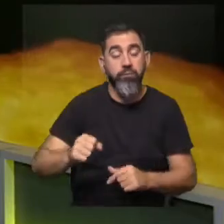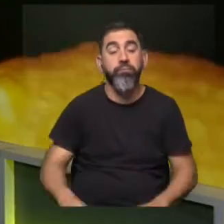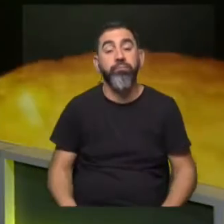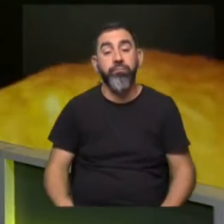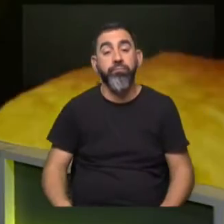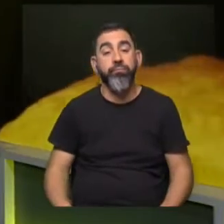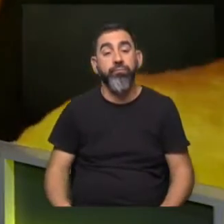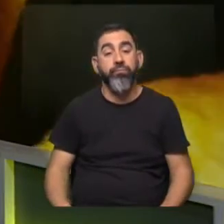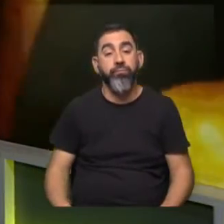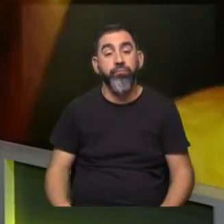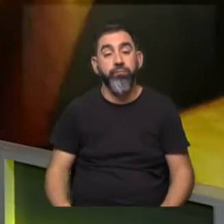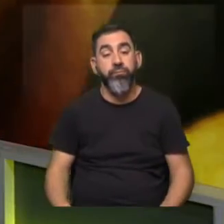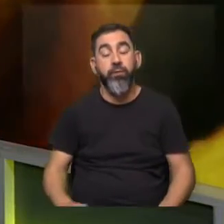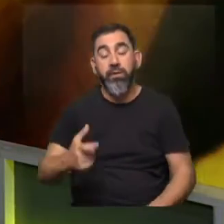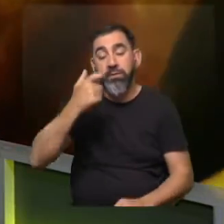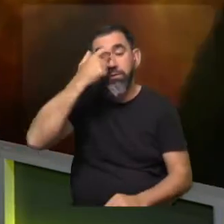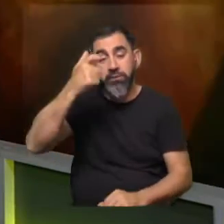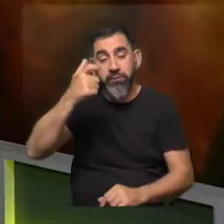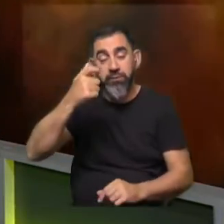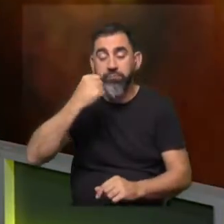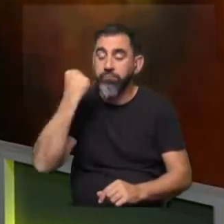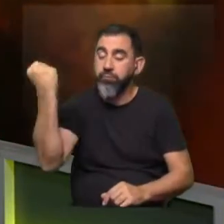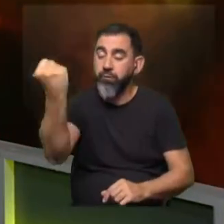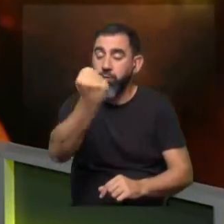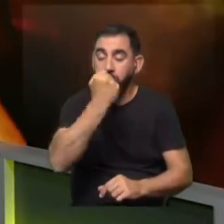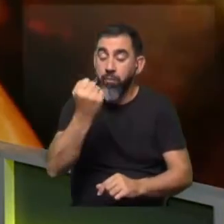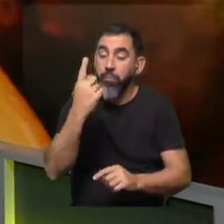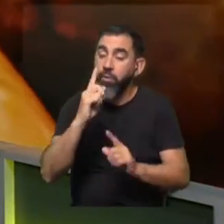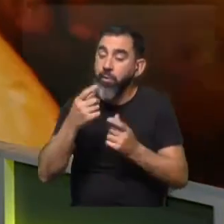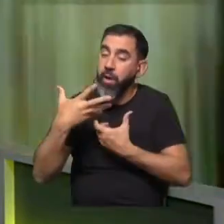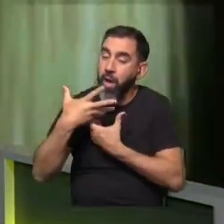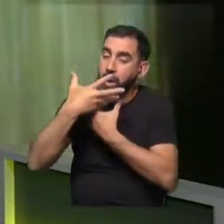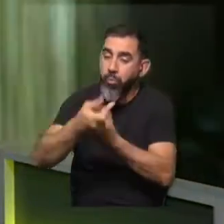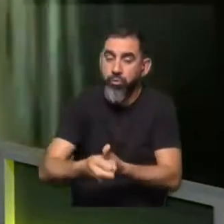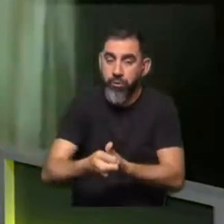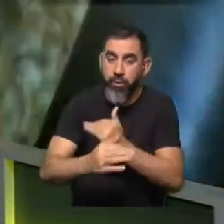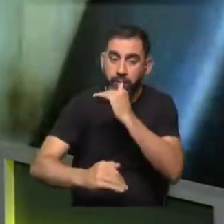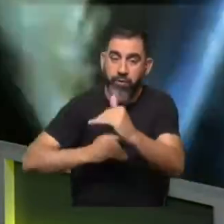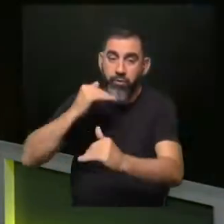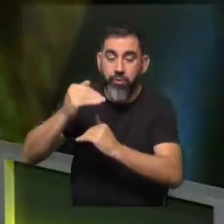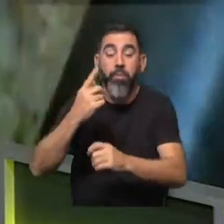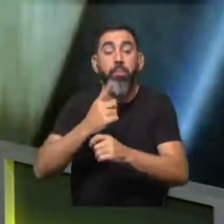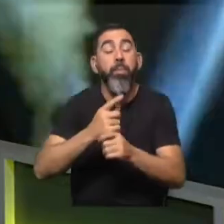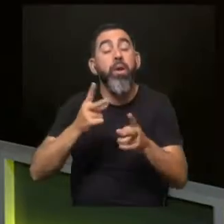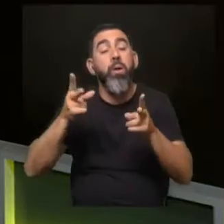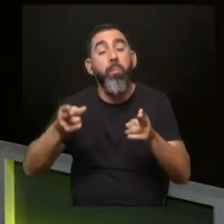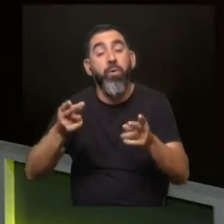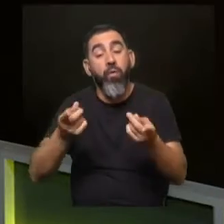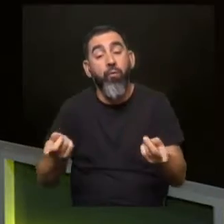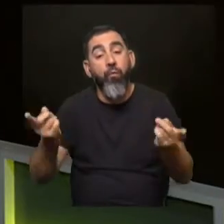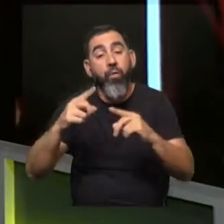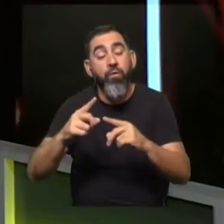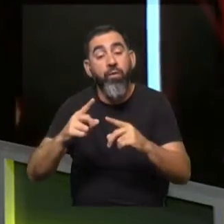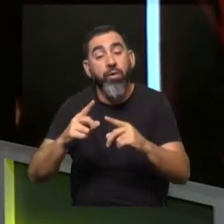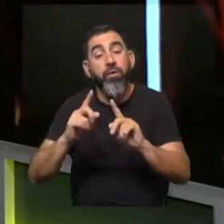decíamos en el arranque, la ciencia es la palanca, pero hay que apoyarla, hay que desarrollarla. Primera pausa, a la vuelta, de